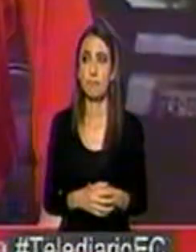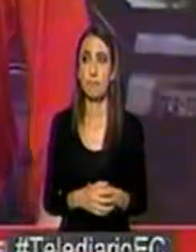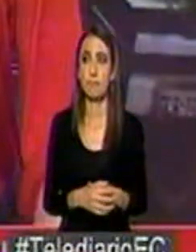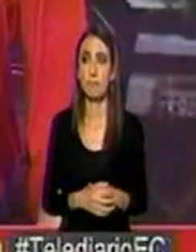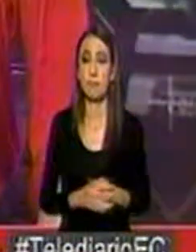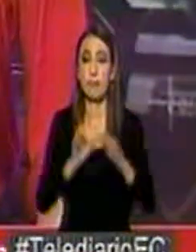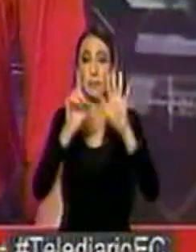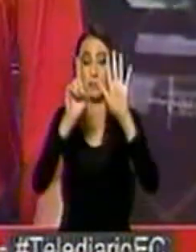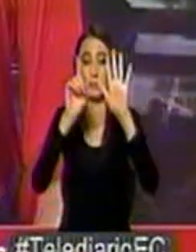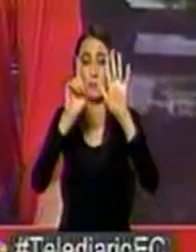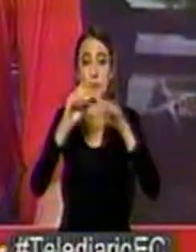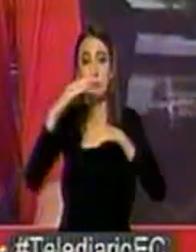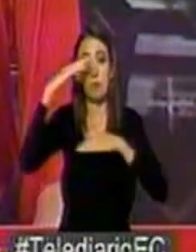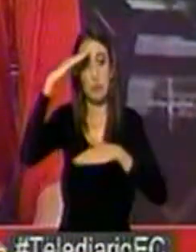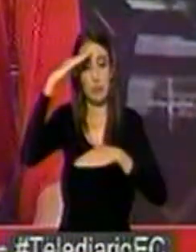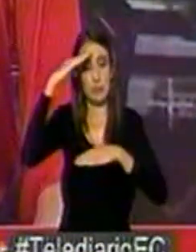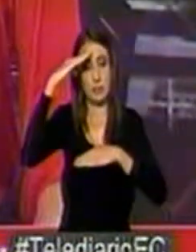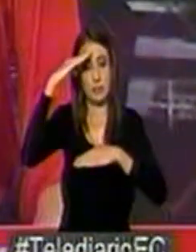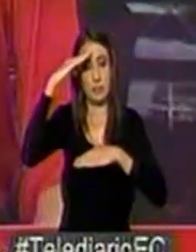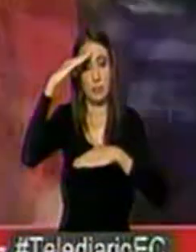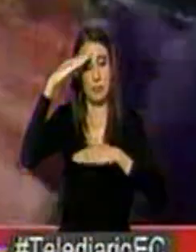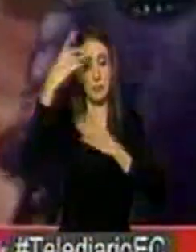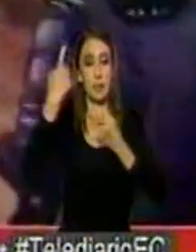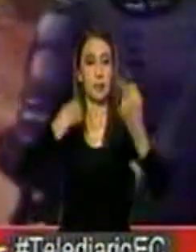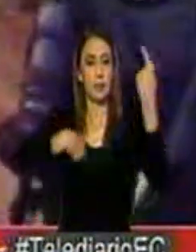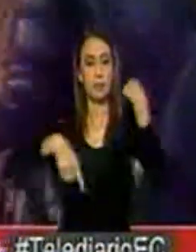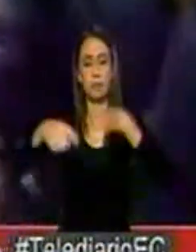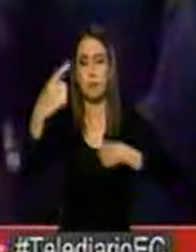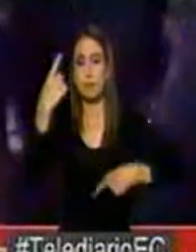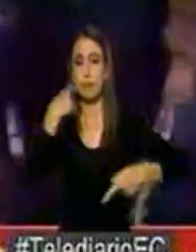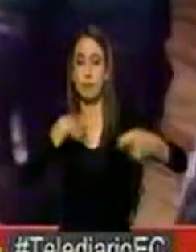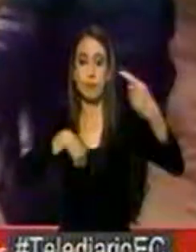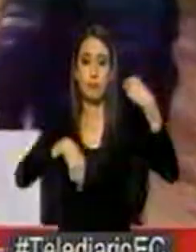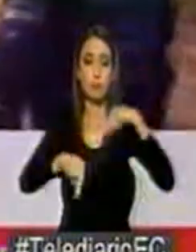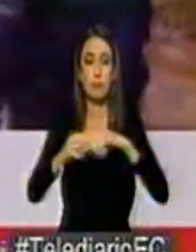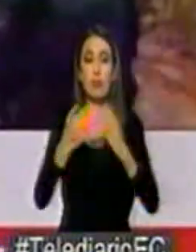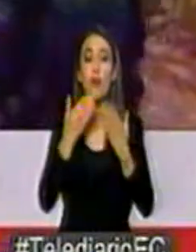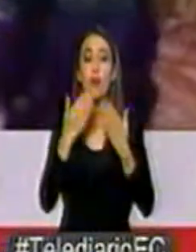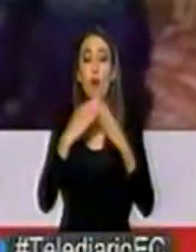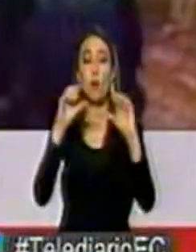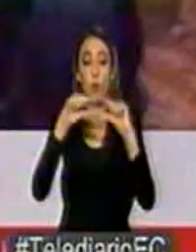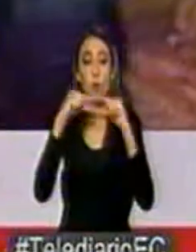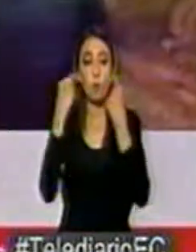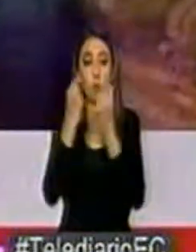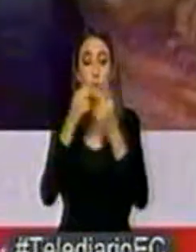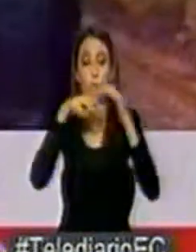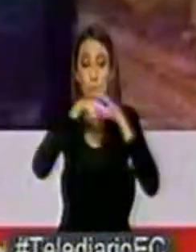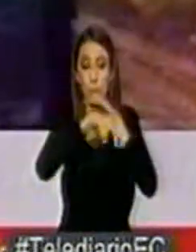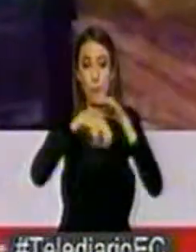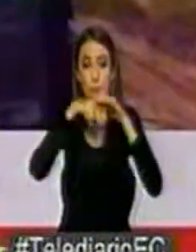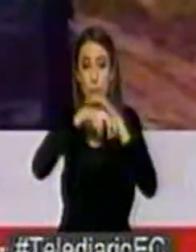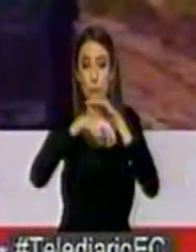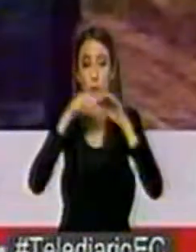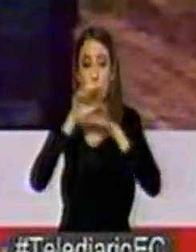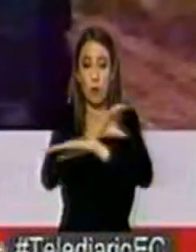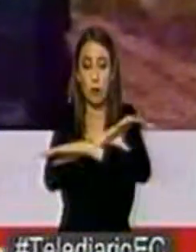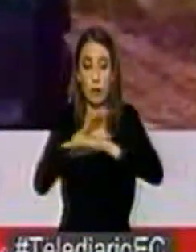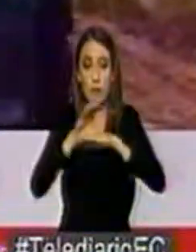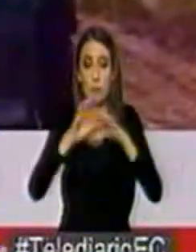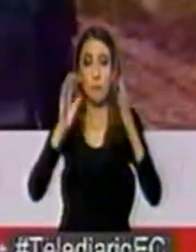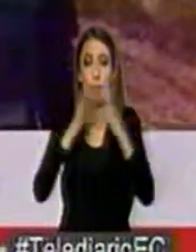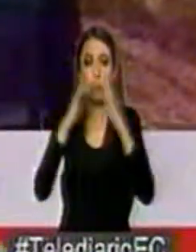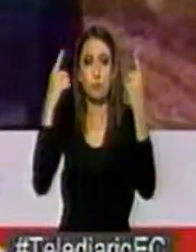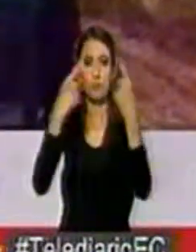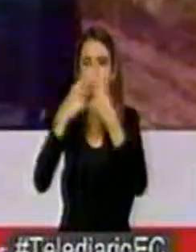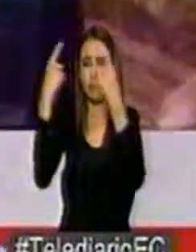Seis policías resultaron heridos este jueves tras un ataque de grupos antimineros en la parroquia Telimbela, en la provincia de